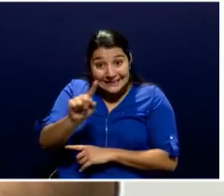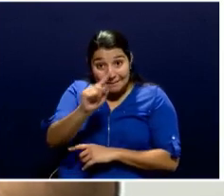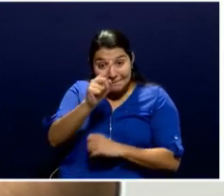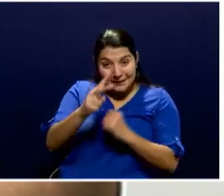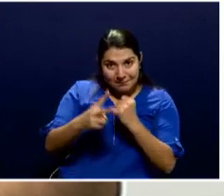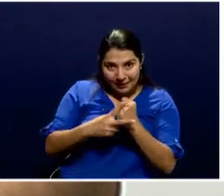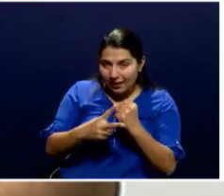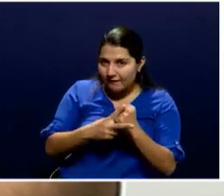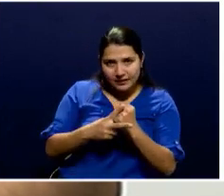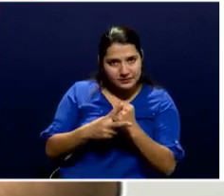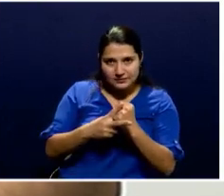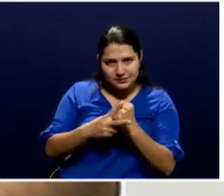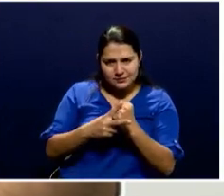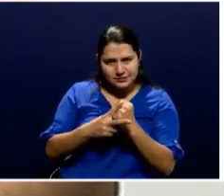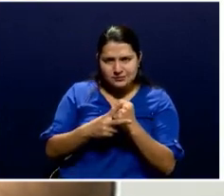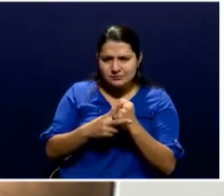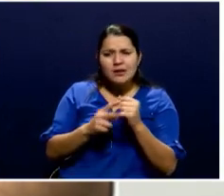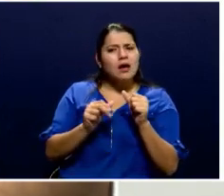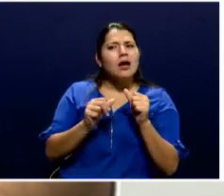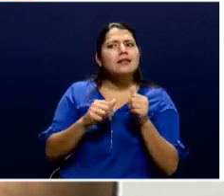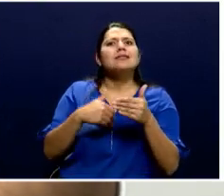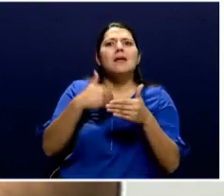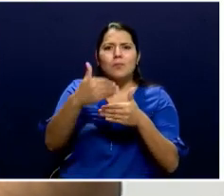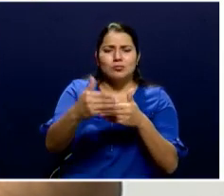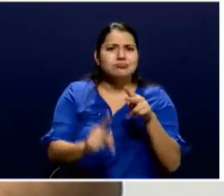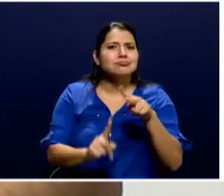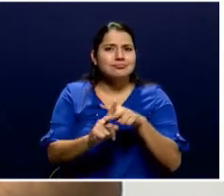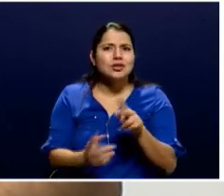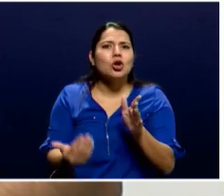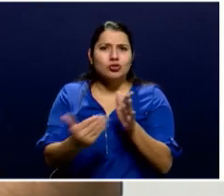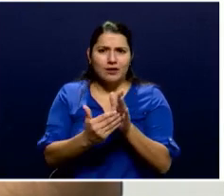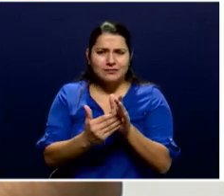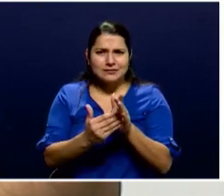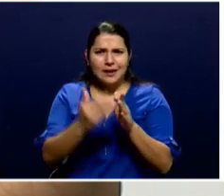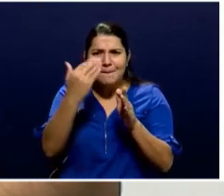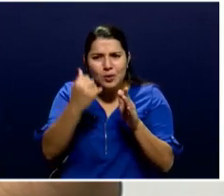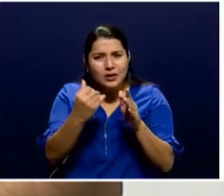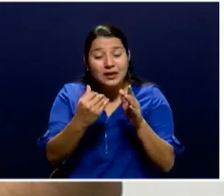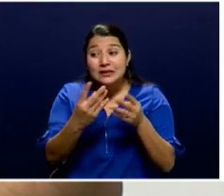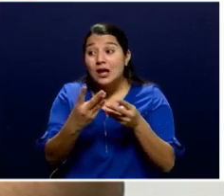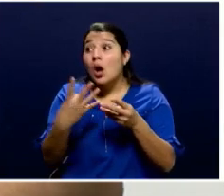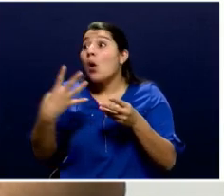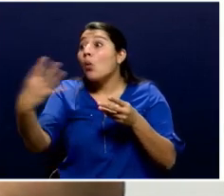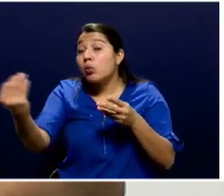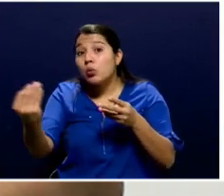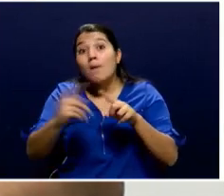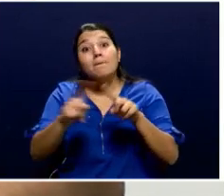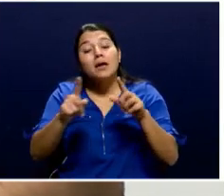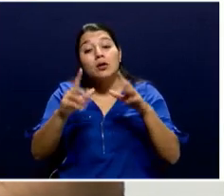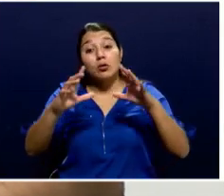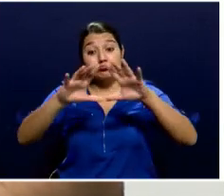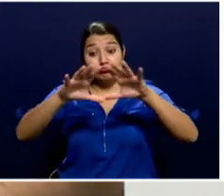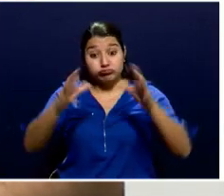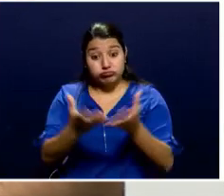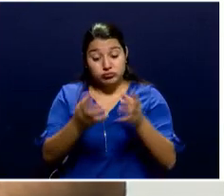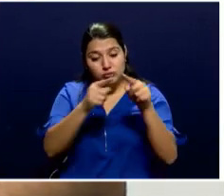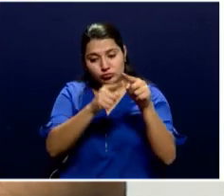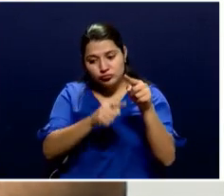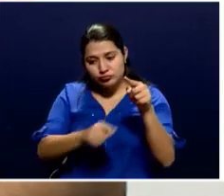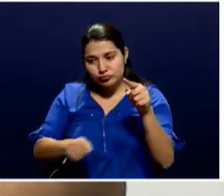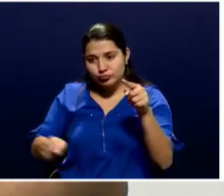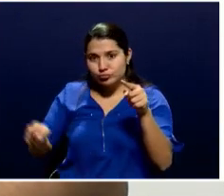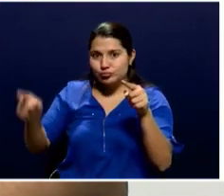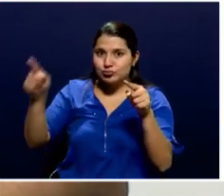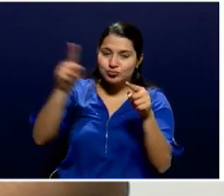que apañar con lo que tenemos ahorita, que es, digamos, más que todo el tratamiento